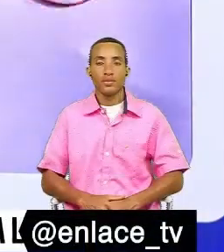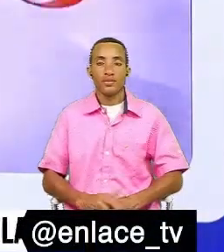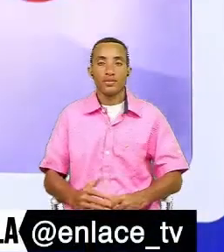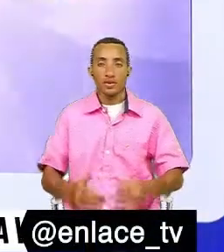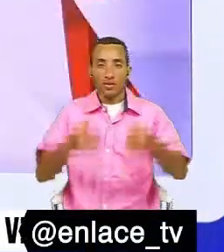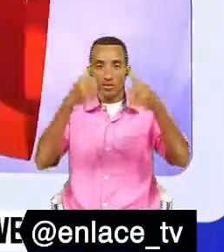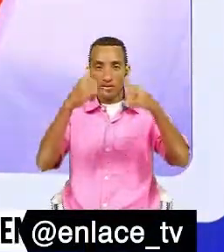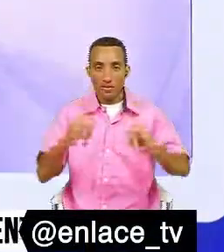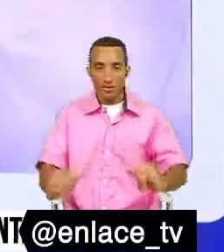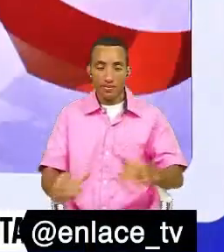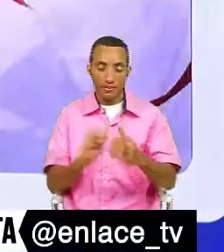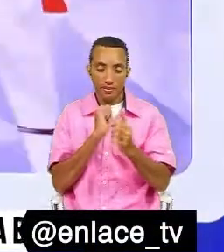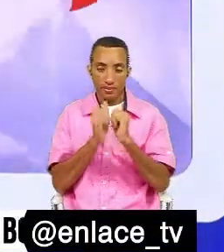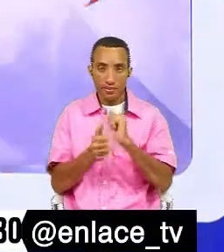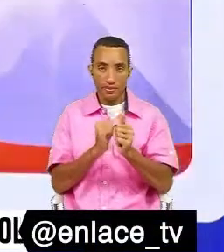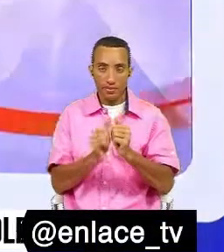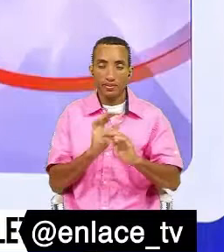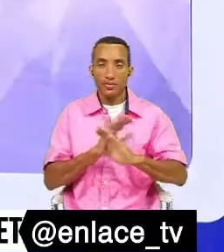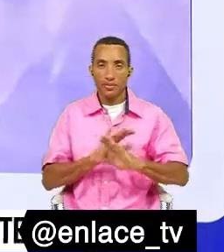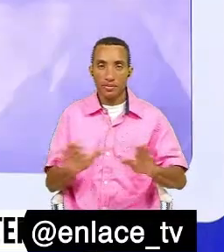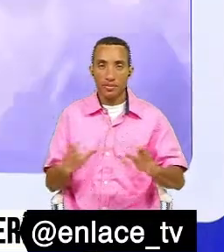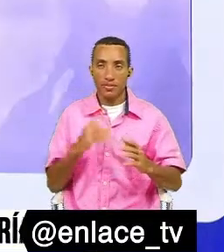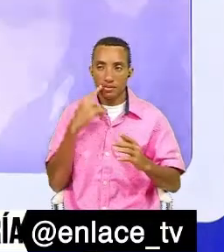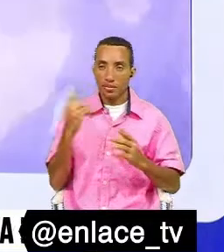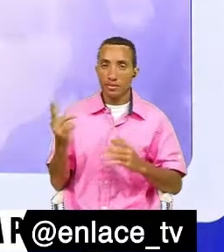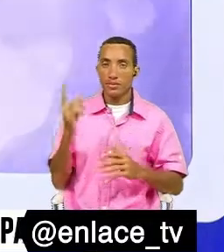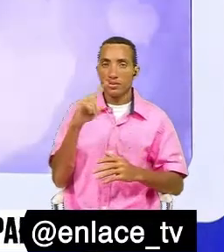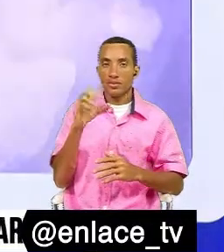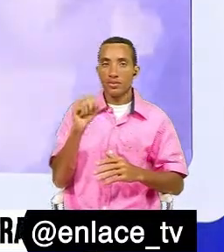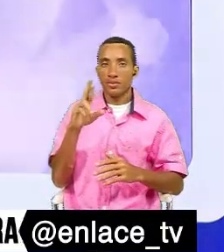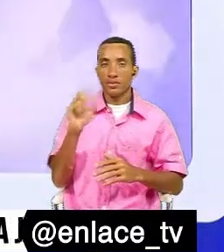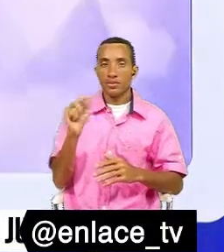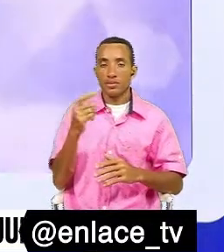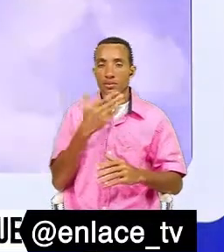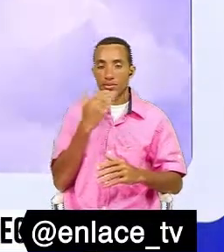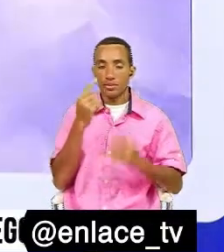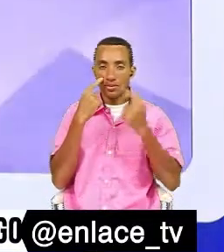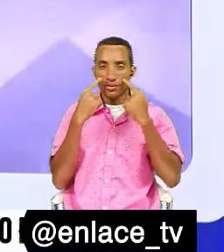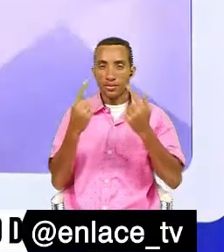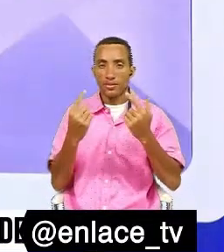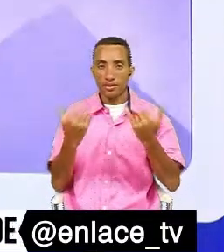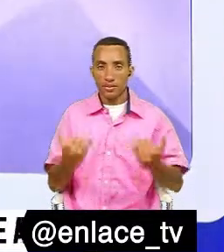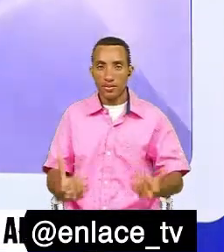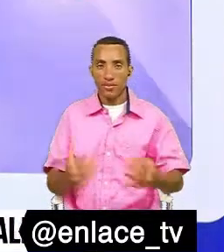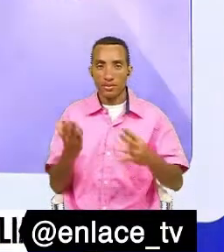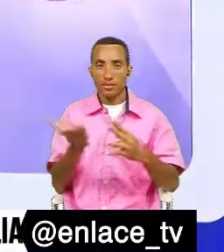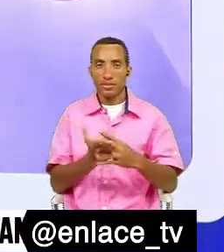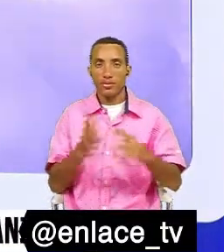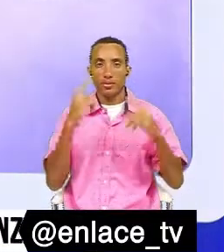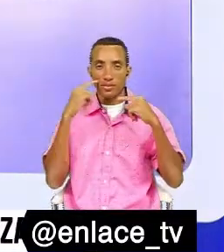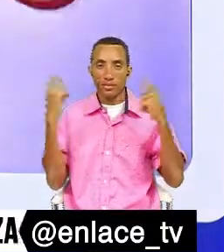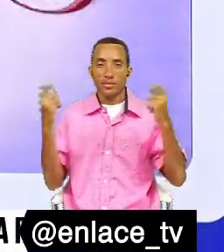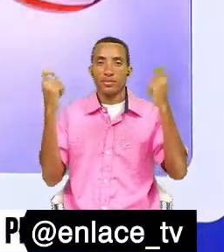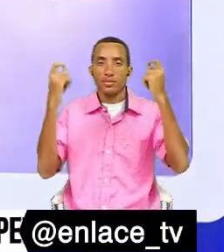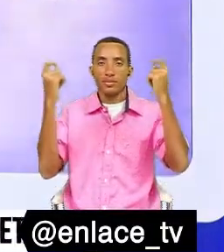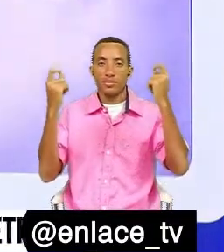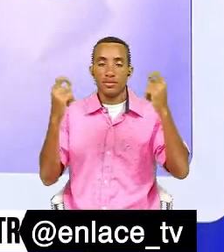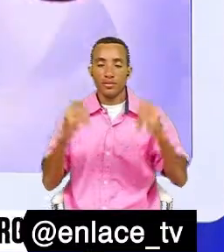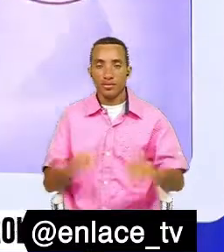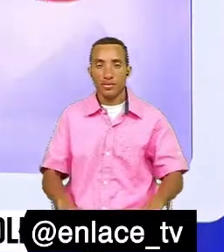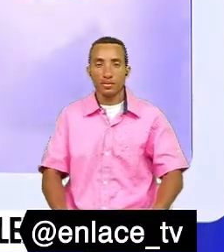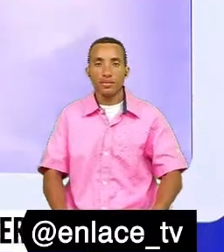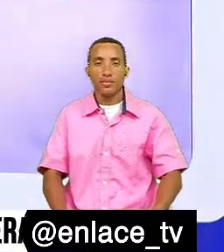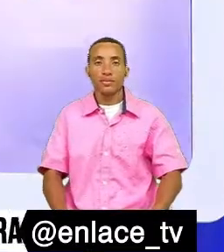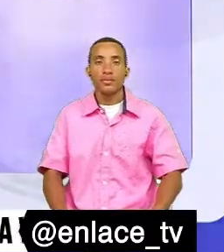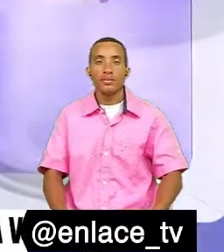Finalizan los deportes por la presente emisión. Ya viene Sara Narváez con lo mejor en la mira. Es el momento para nuestros patrocinadores. Ya